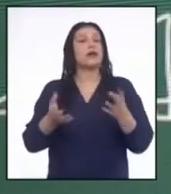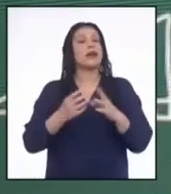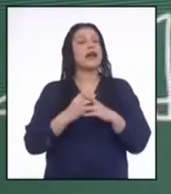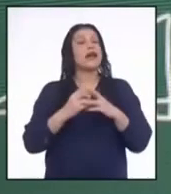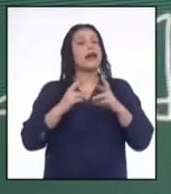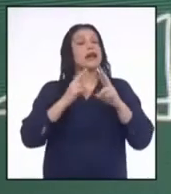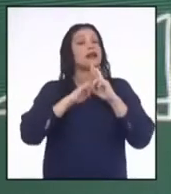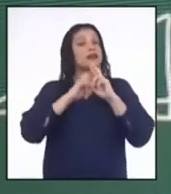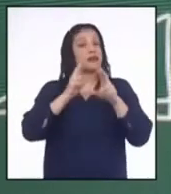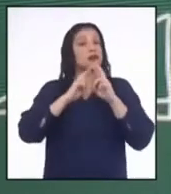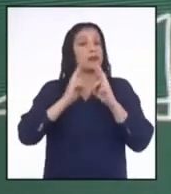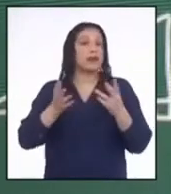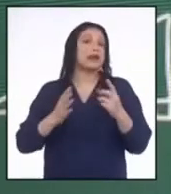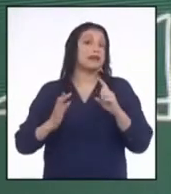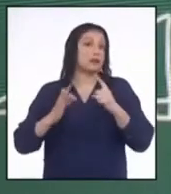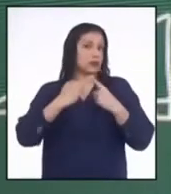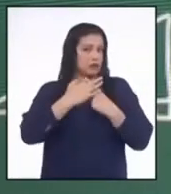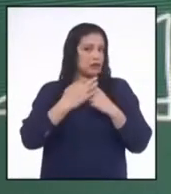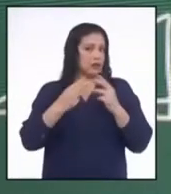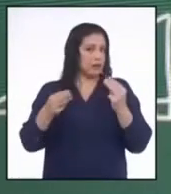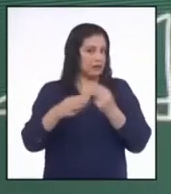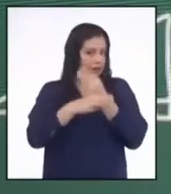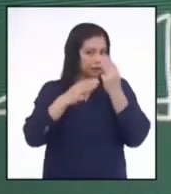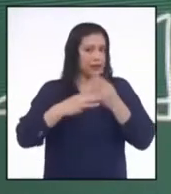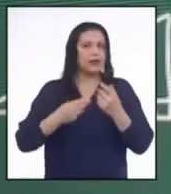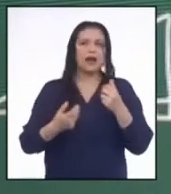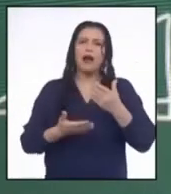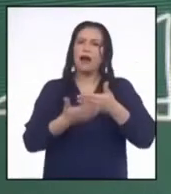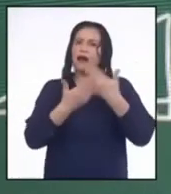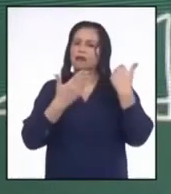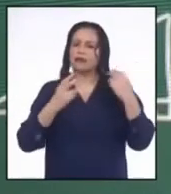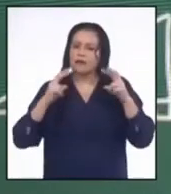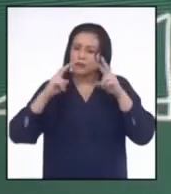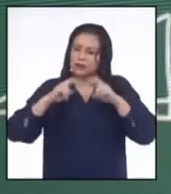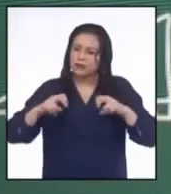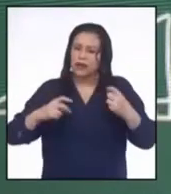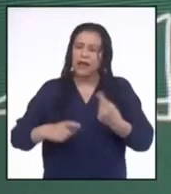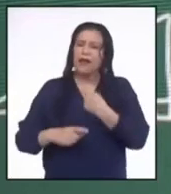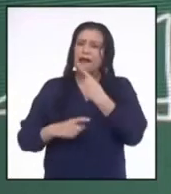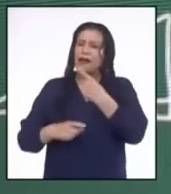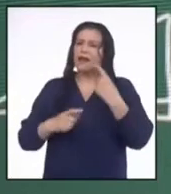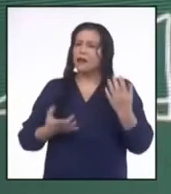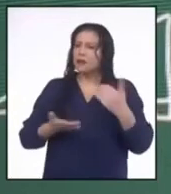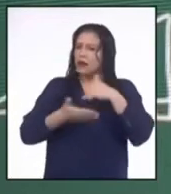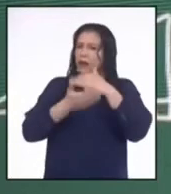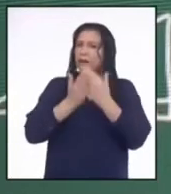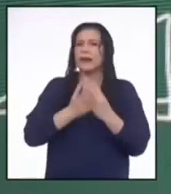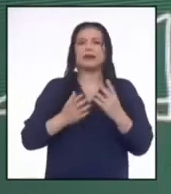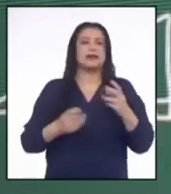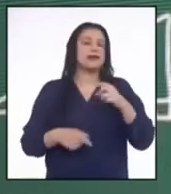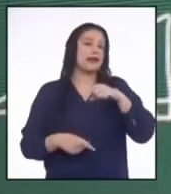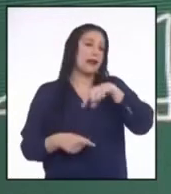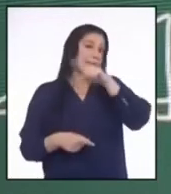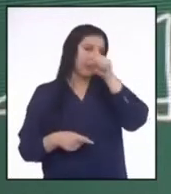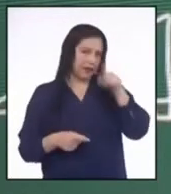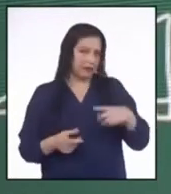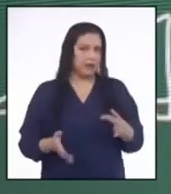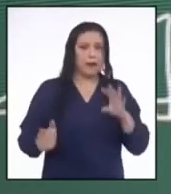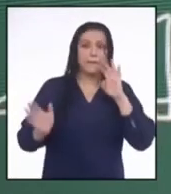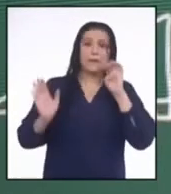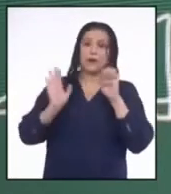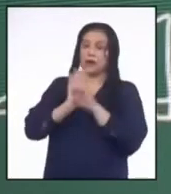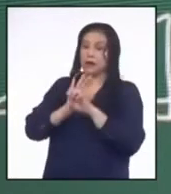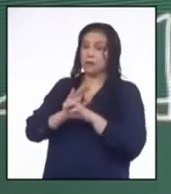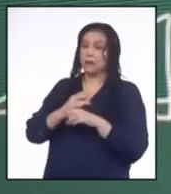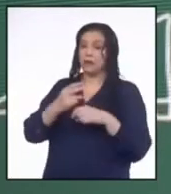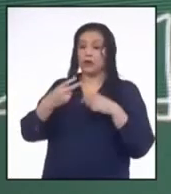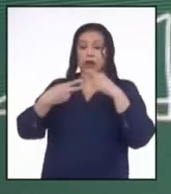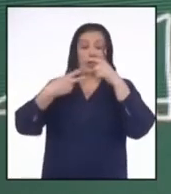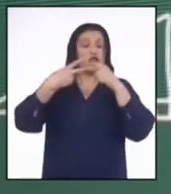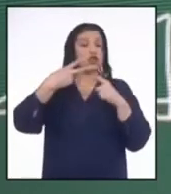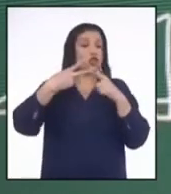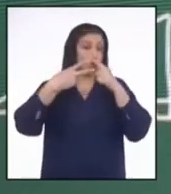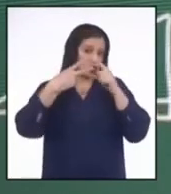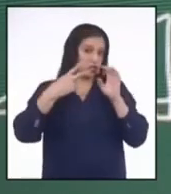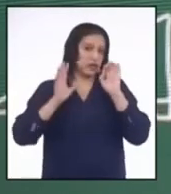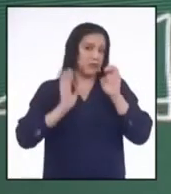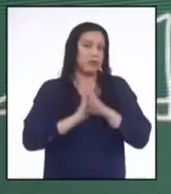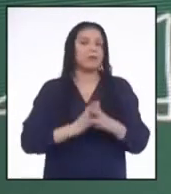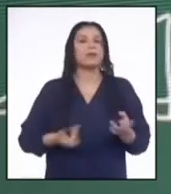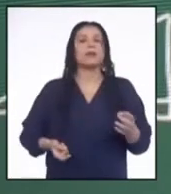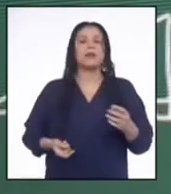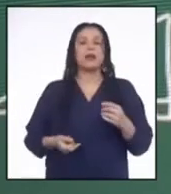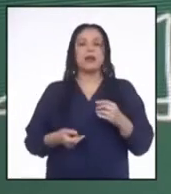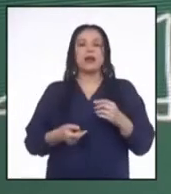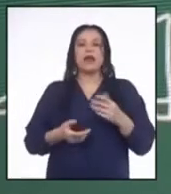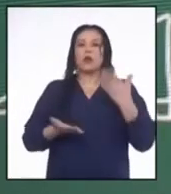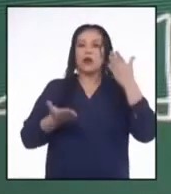las situaciones que desarrollamos, hemos analizado cada una de las variantes de la parábola. Por ejemplo, vimos dos casos. Cuando el